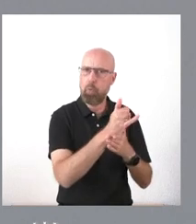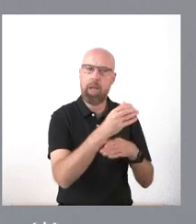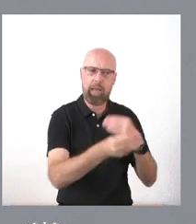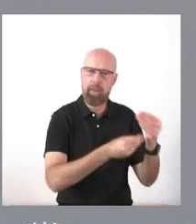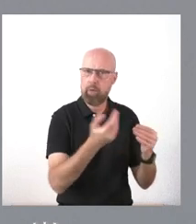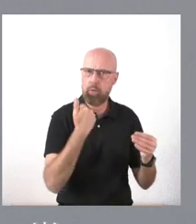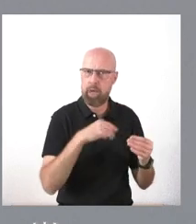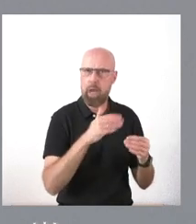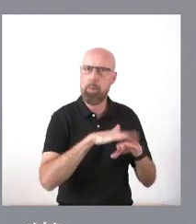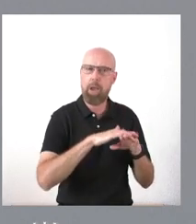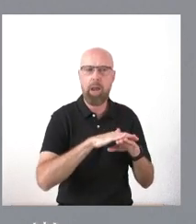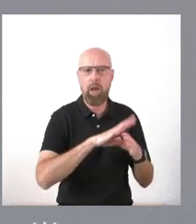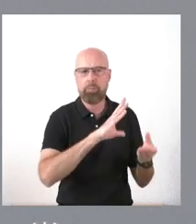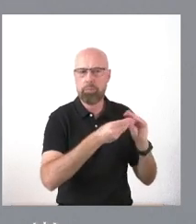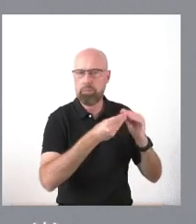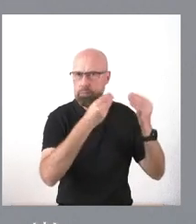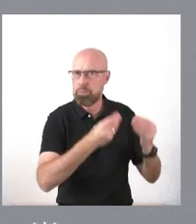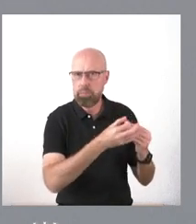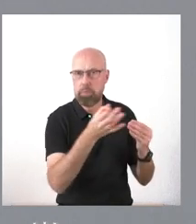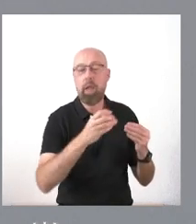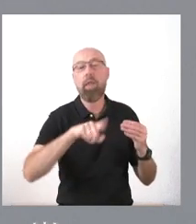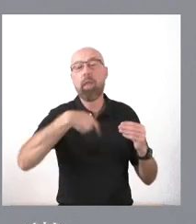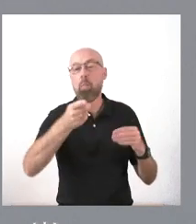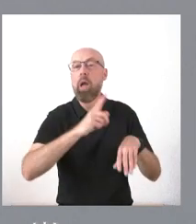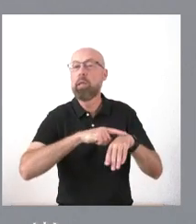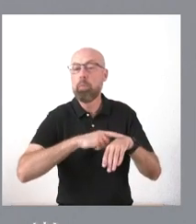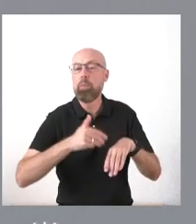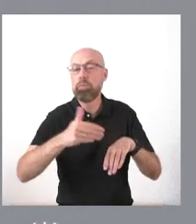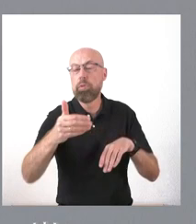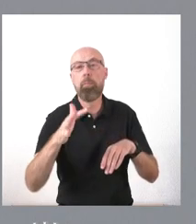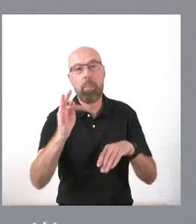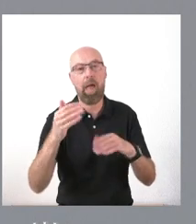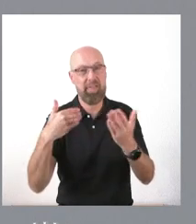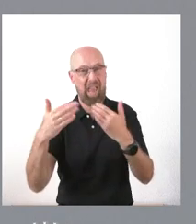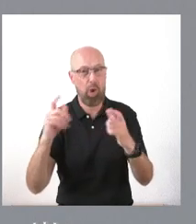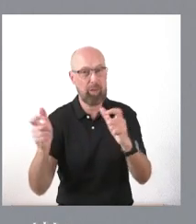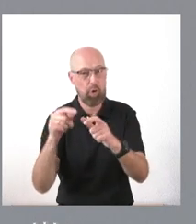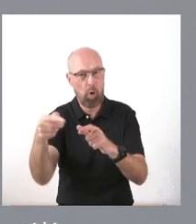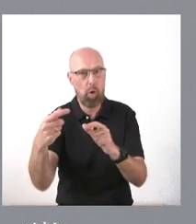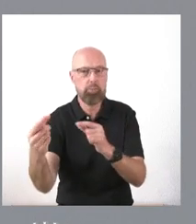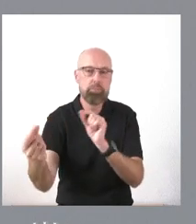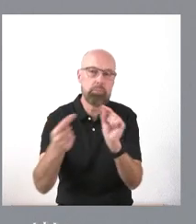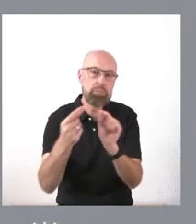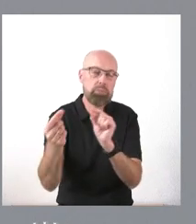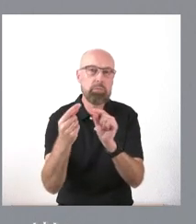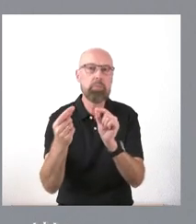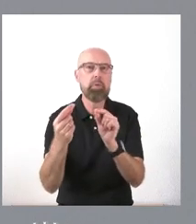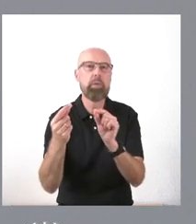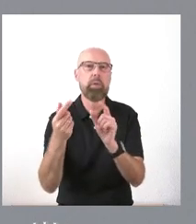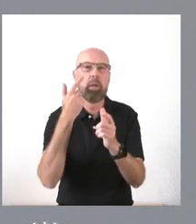dentro de la normativa y luego con un poco más de plazo y de diálogo con el sector lógicamente La regulación que nos permita es